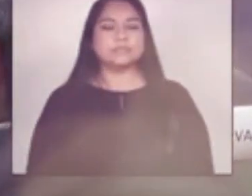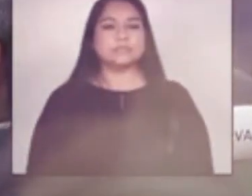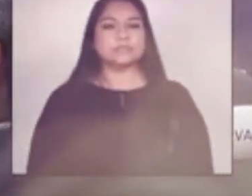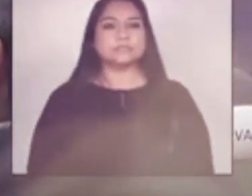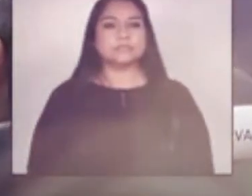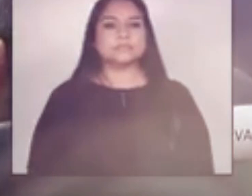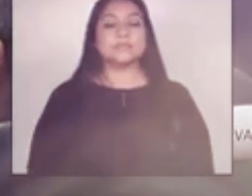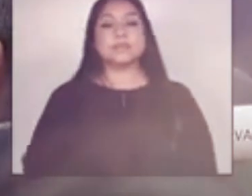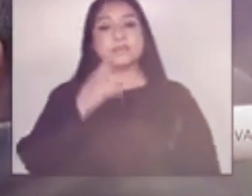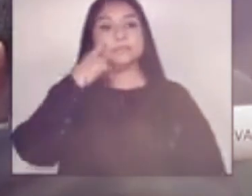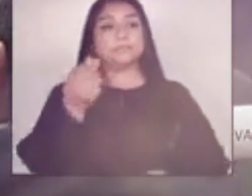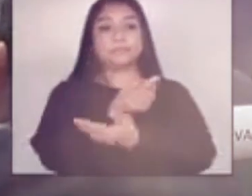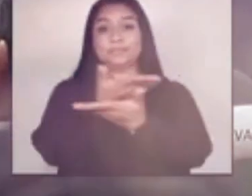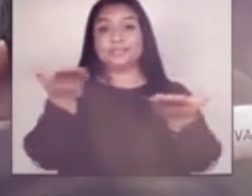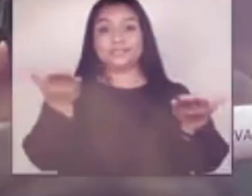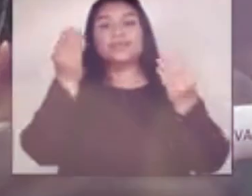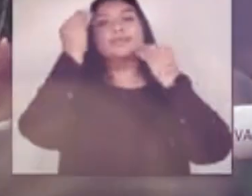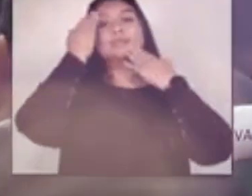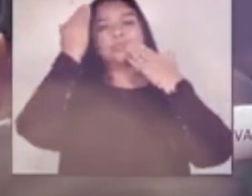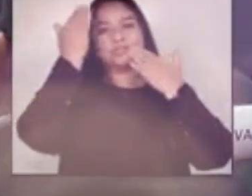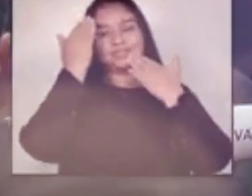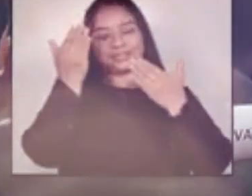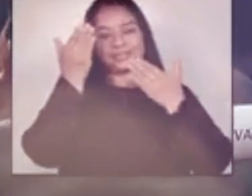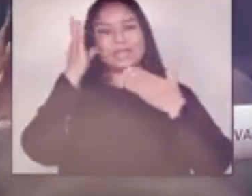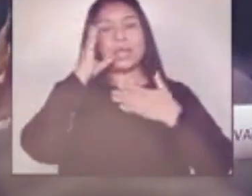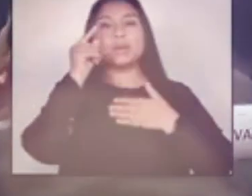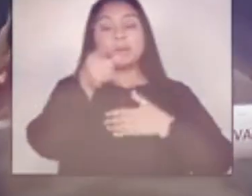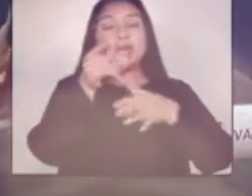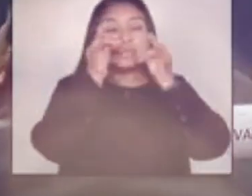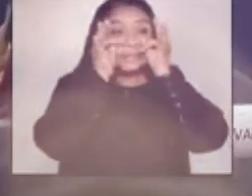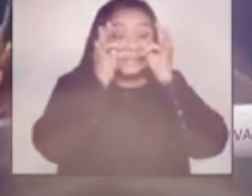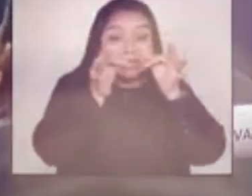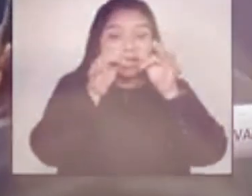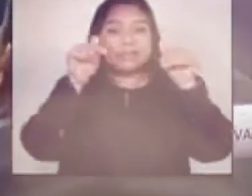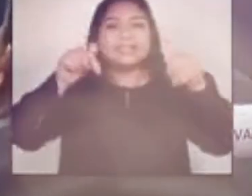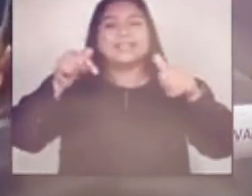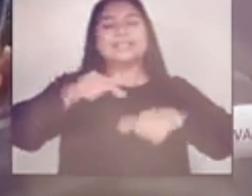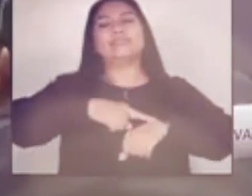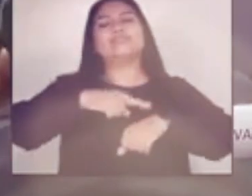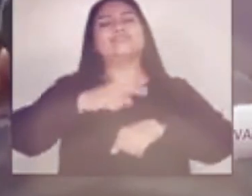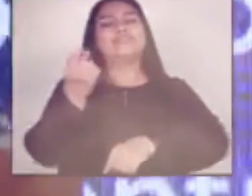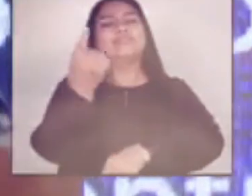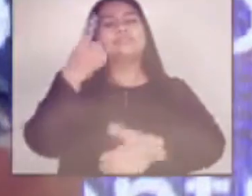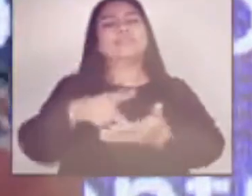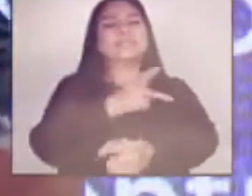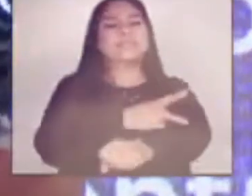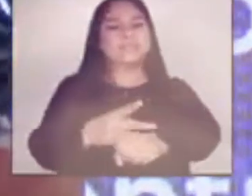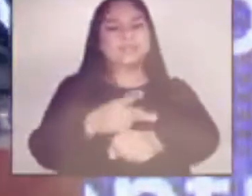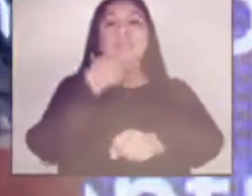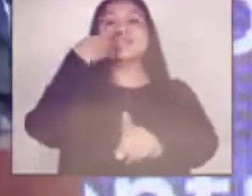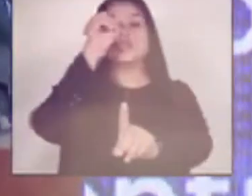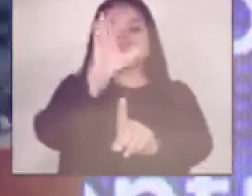Y a todos ustedes, muchas gracias por ser testigos de este momento histórico. Que Dios los